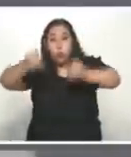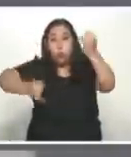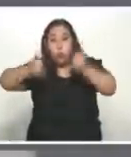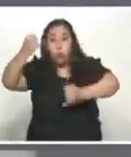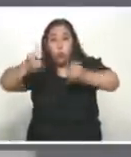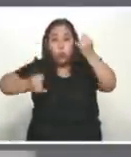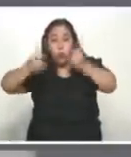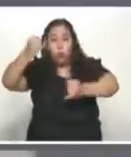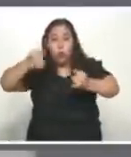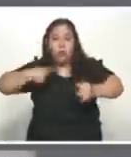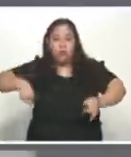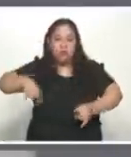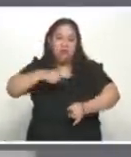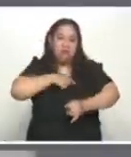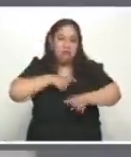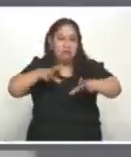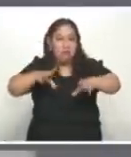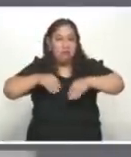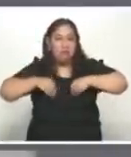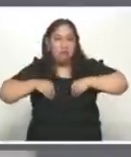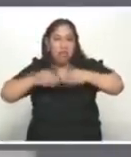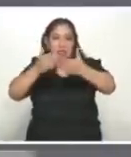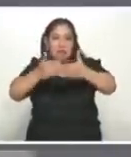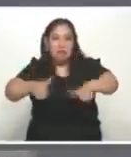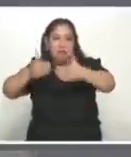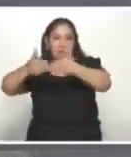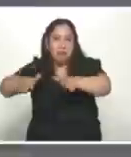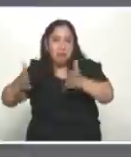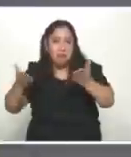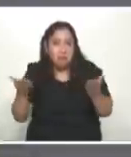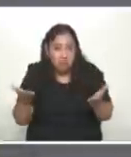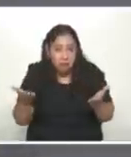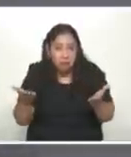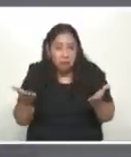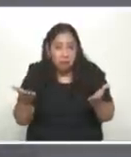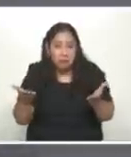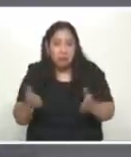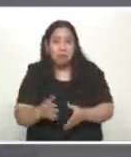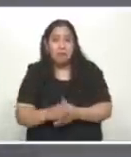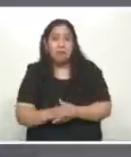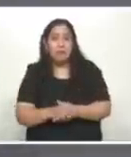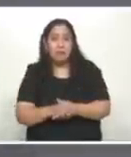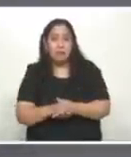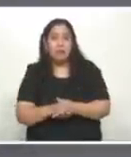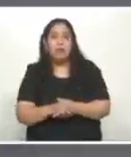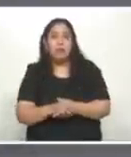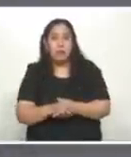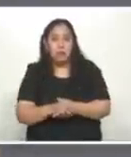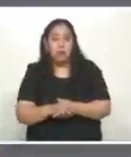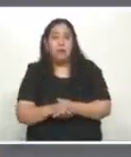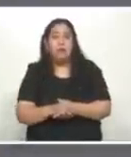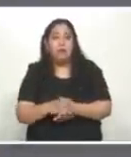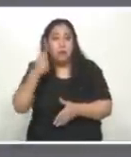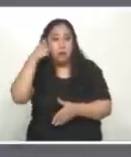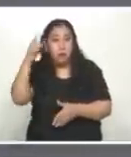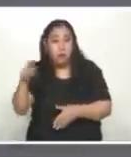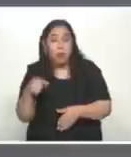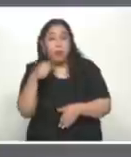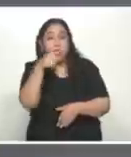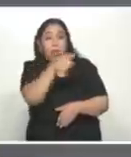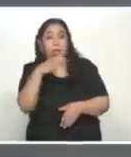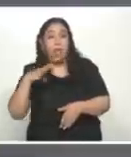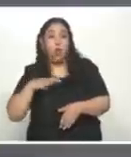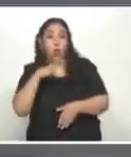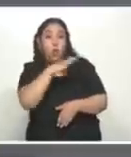en nombre del gobierno, se tuvo que ceder para que el bipartidismo quede con 9 magistrados y nosotros